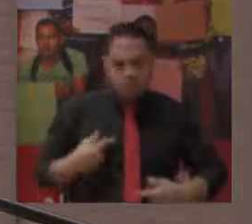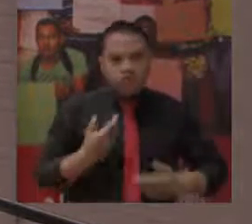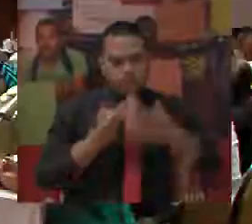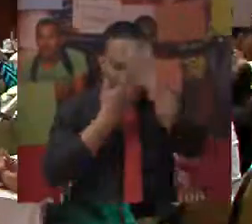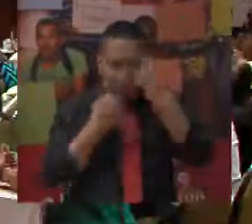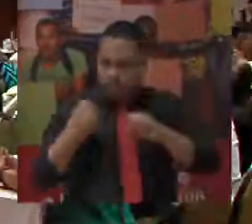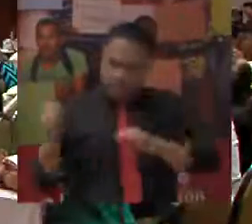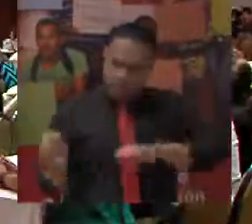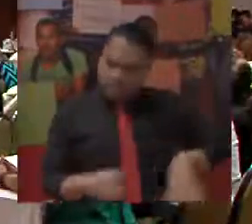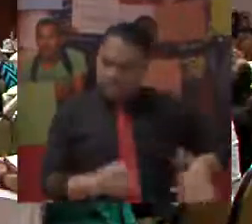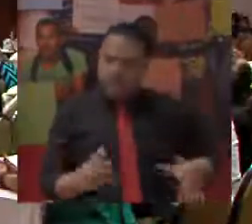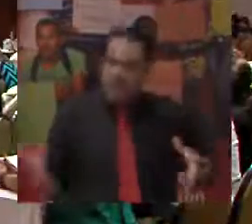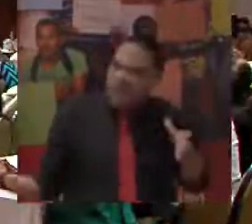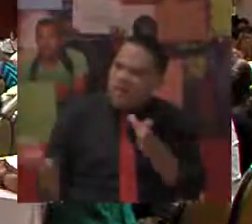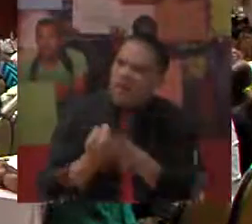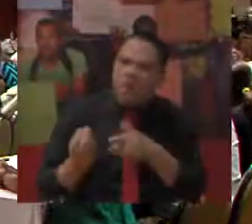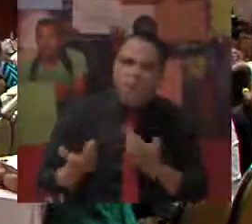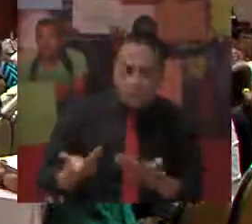colombiano.